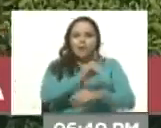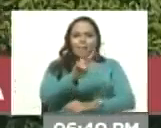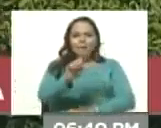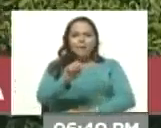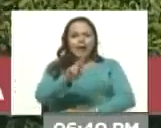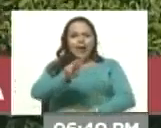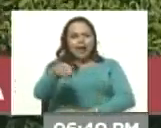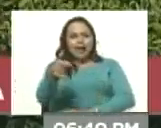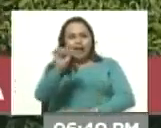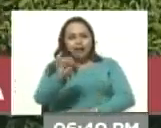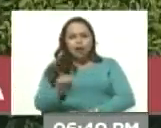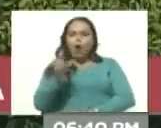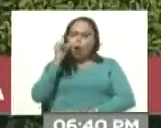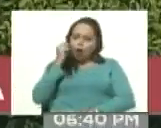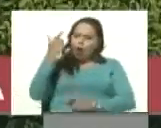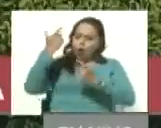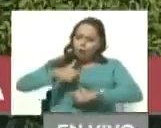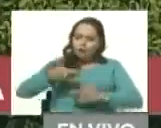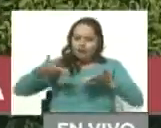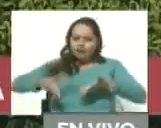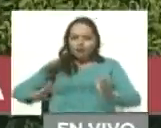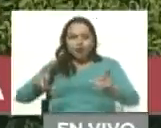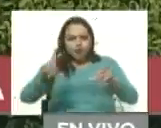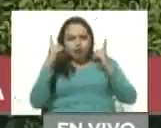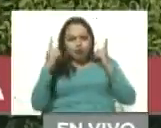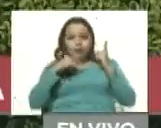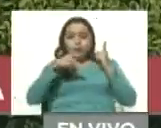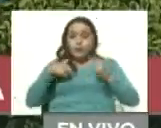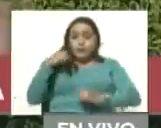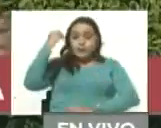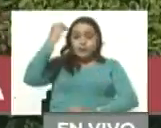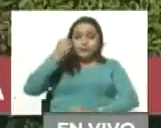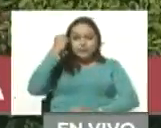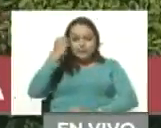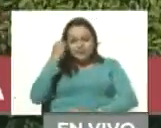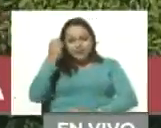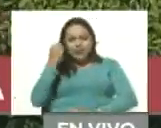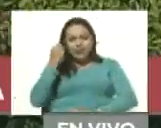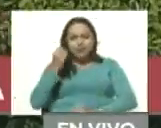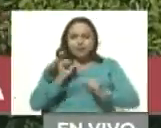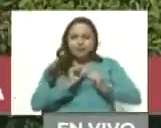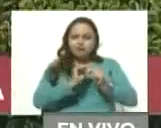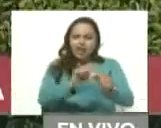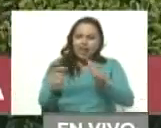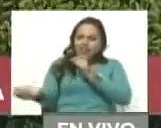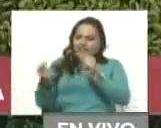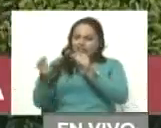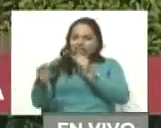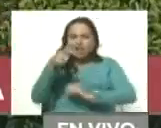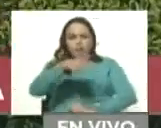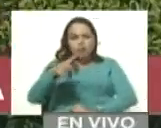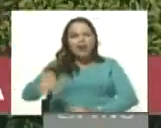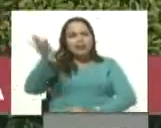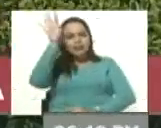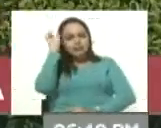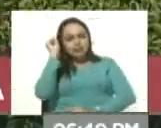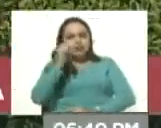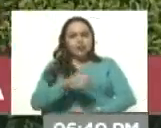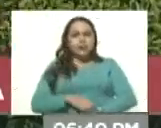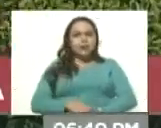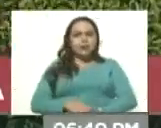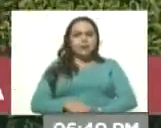guaireño guaireño de pura cepa y nosotros pensamos y bueno y así lo pusimos en el debate hacia el pueblo no entendió que